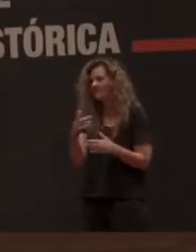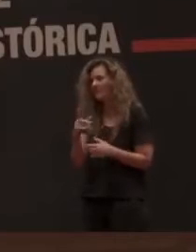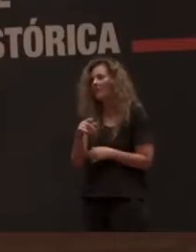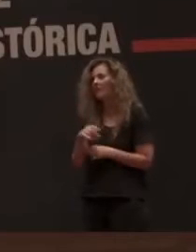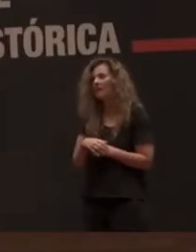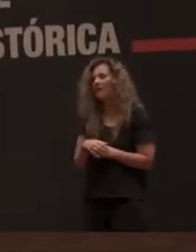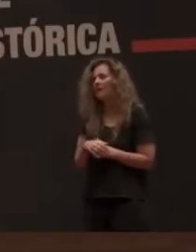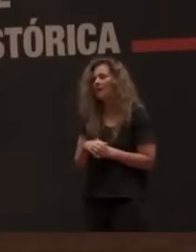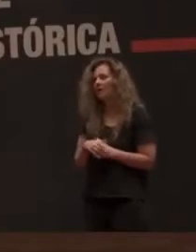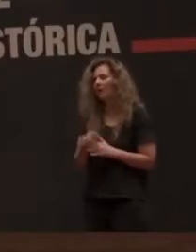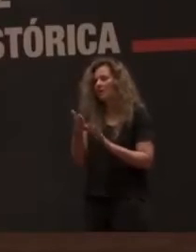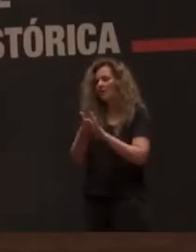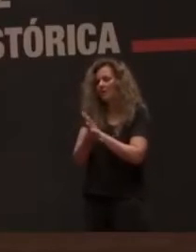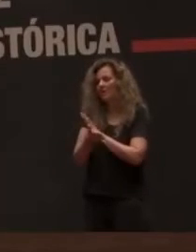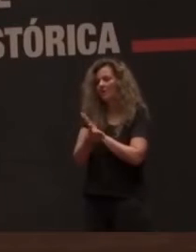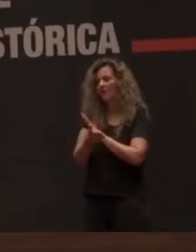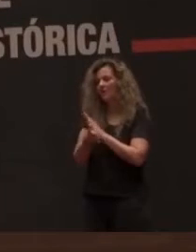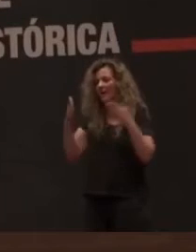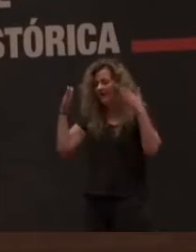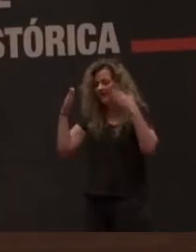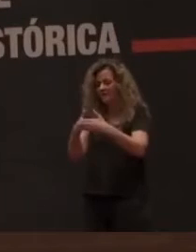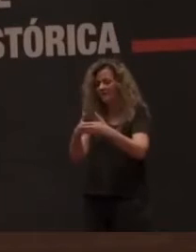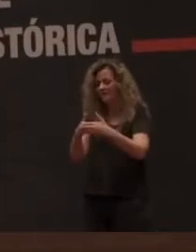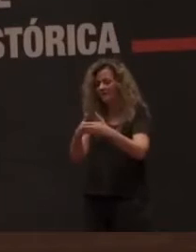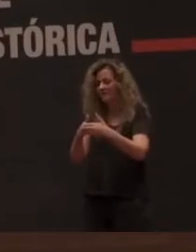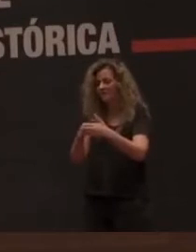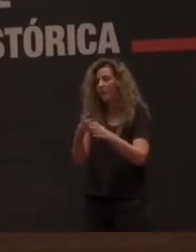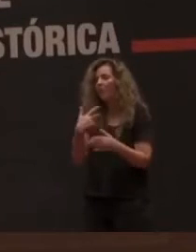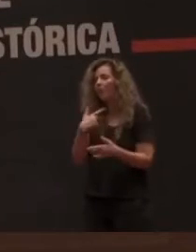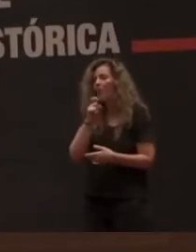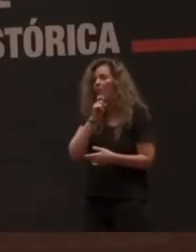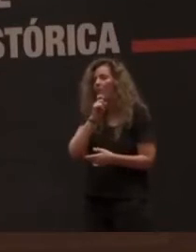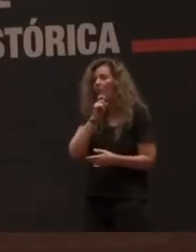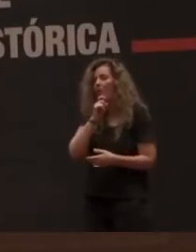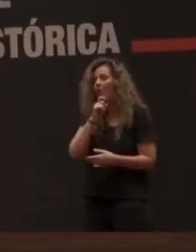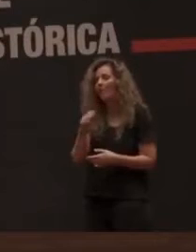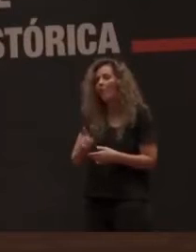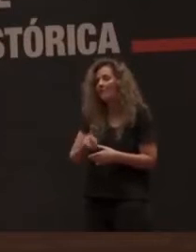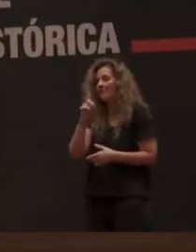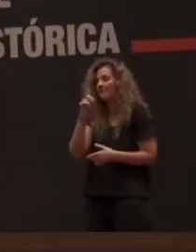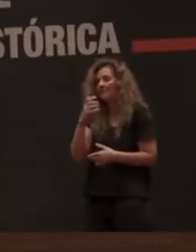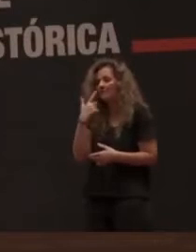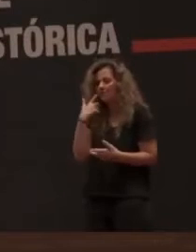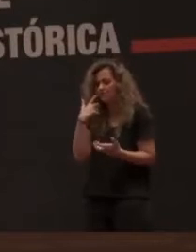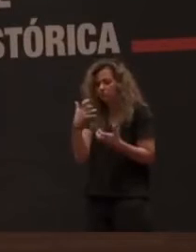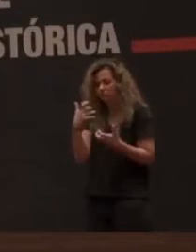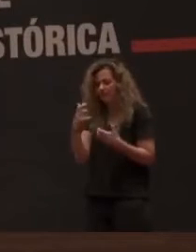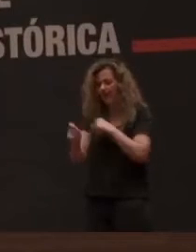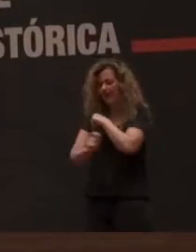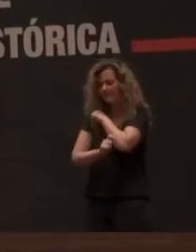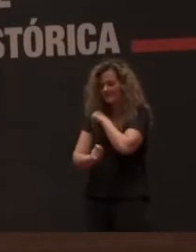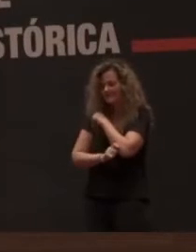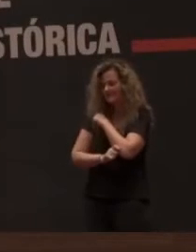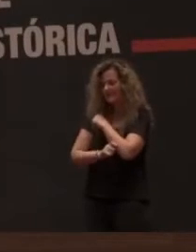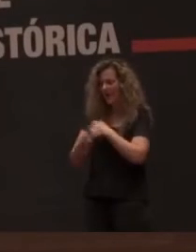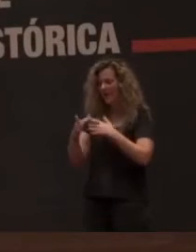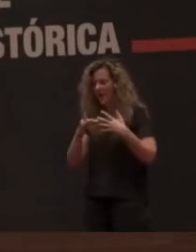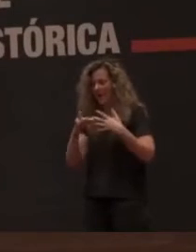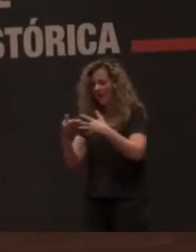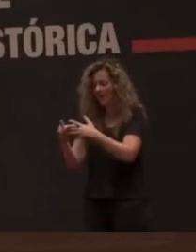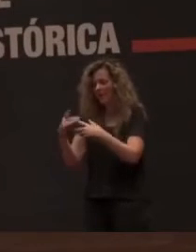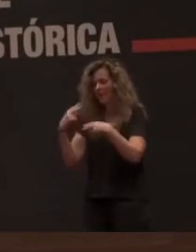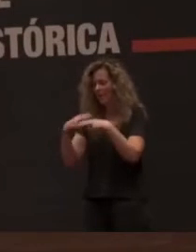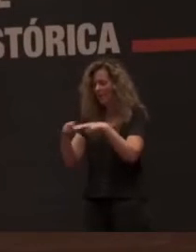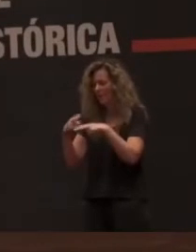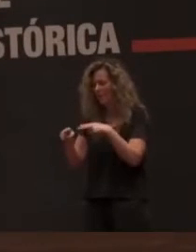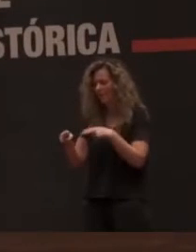que podríamos llamar los enfoques de tipo vertical. Es decir, lo que interesaba era desvelar las estrategias de los líderes políticos